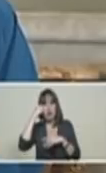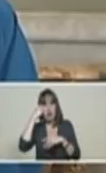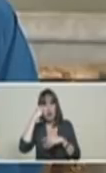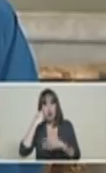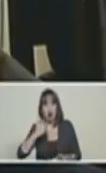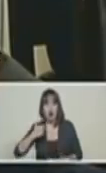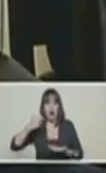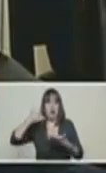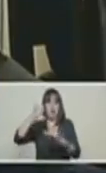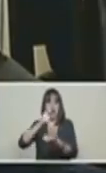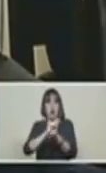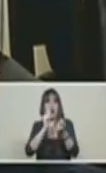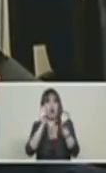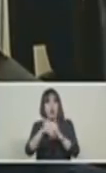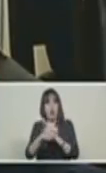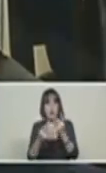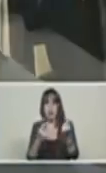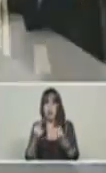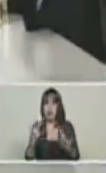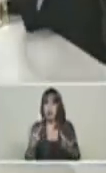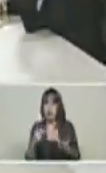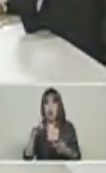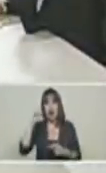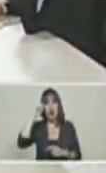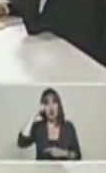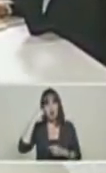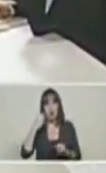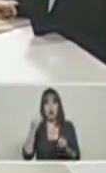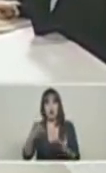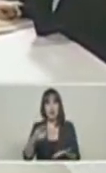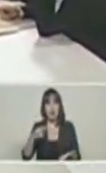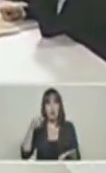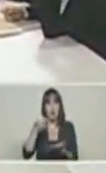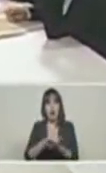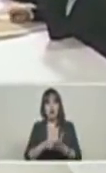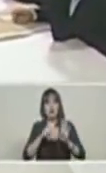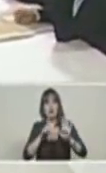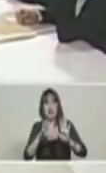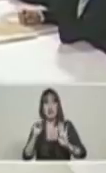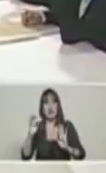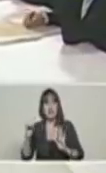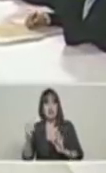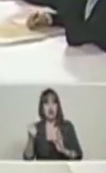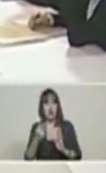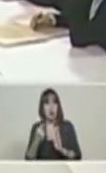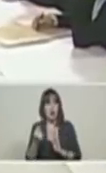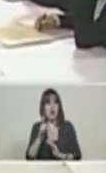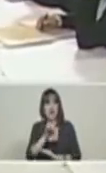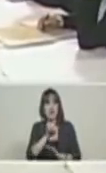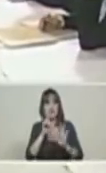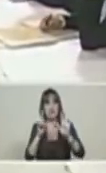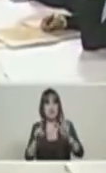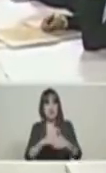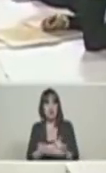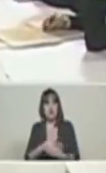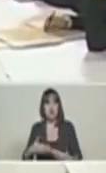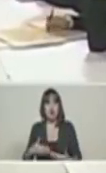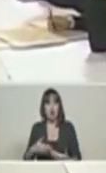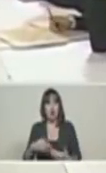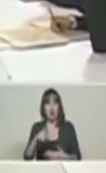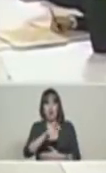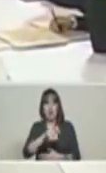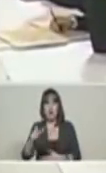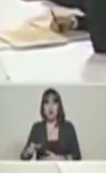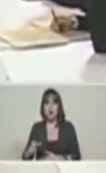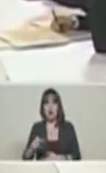de reconversión. Recuerden que dimos un bono de 600 bolívares a 16 millones de compatriotas a través del carnet